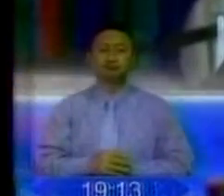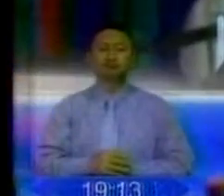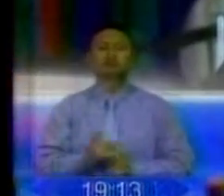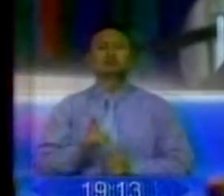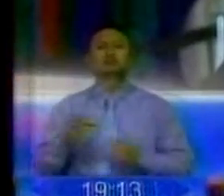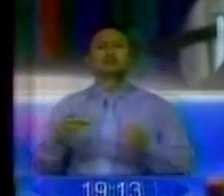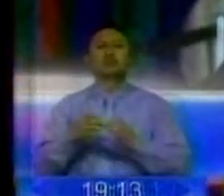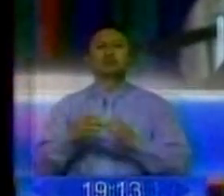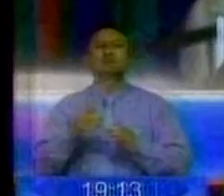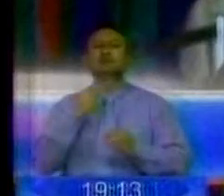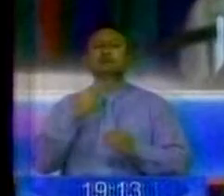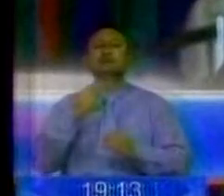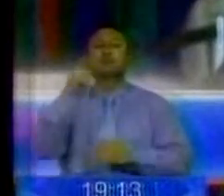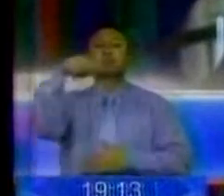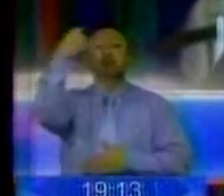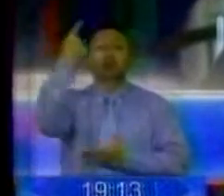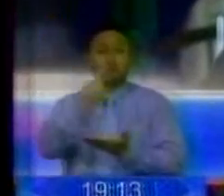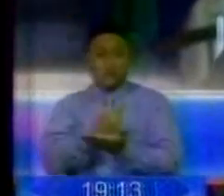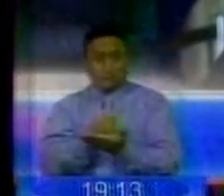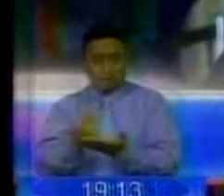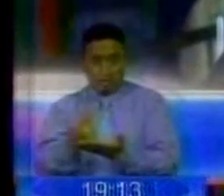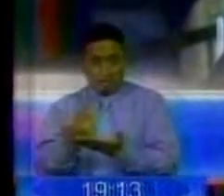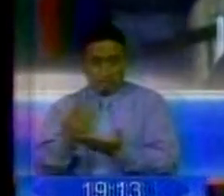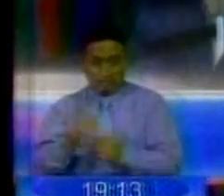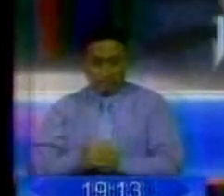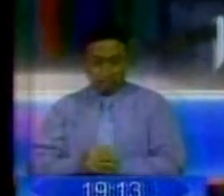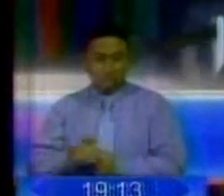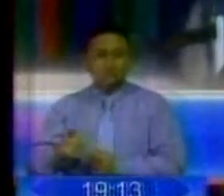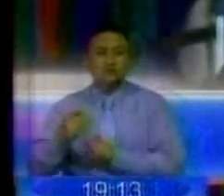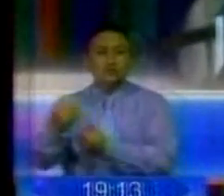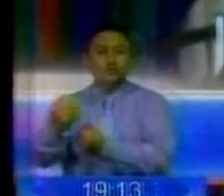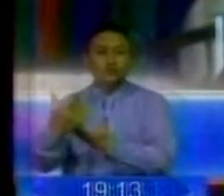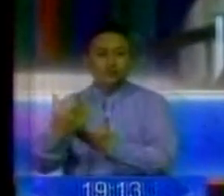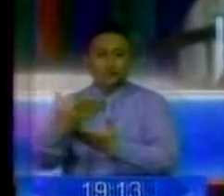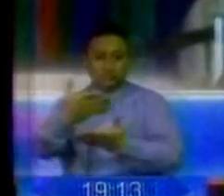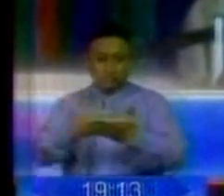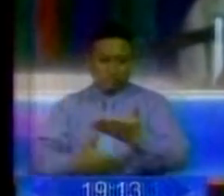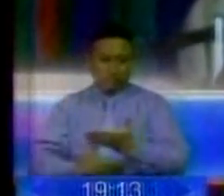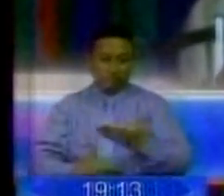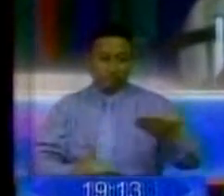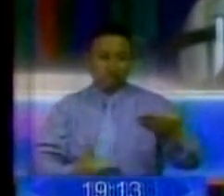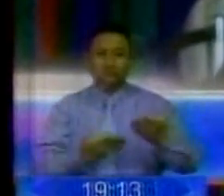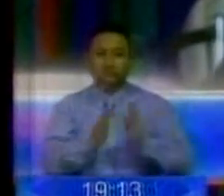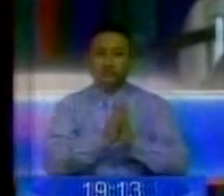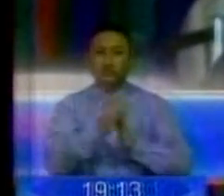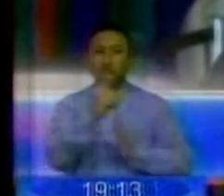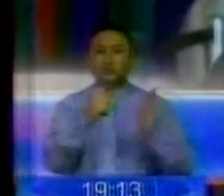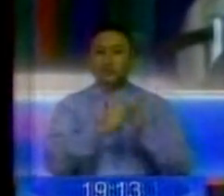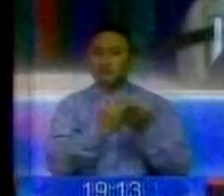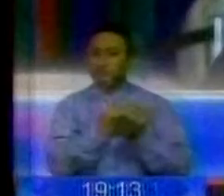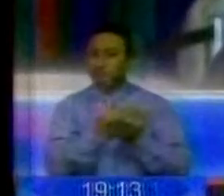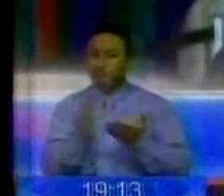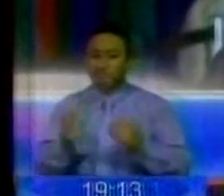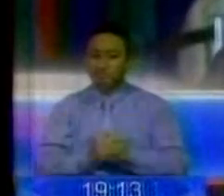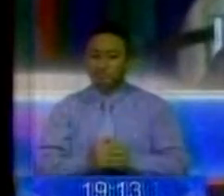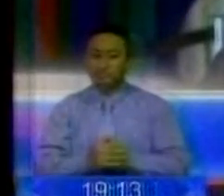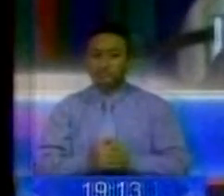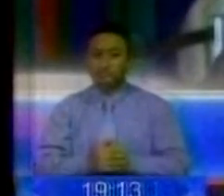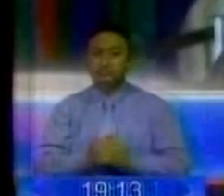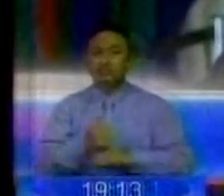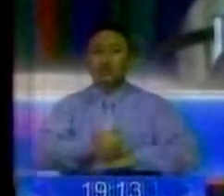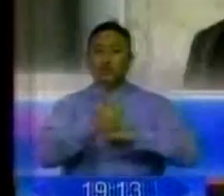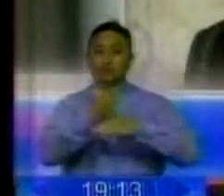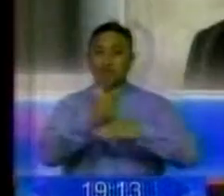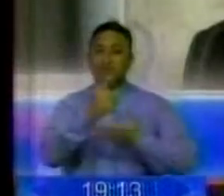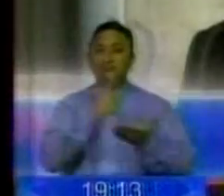se han comprometido es que la próxima semana se presentará el informe tendiente a la derogatoria, se votará y se lo pasará a conocimiento del Pleno para